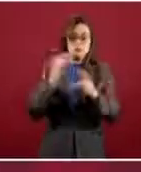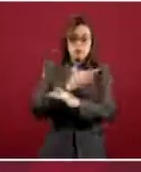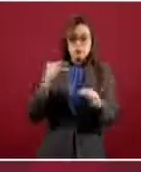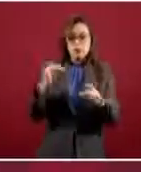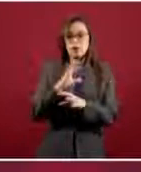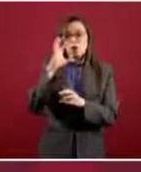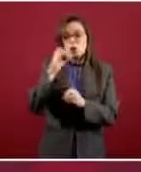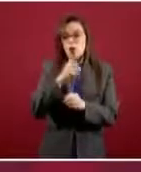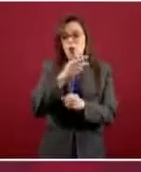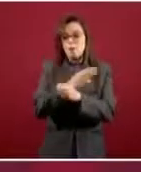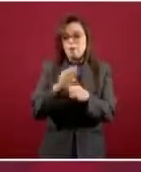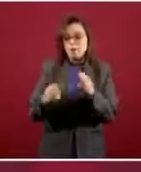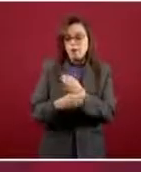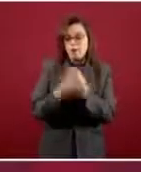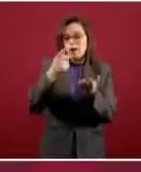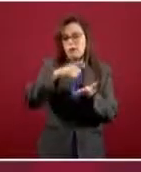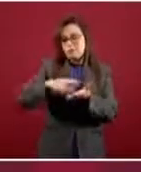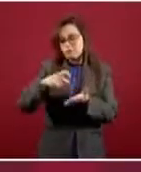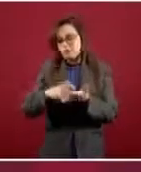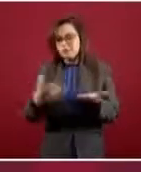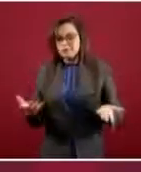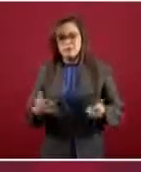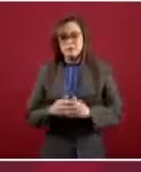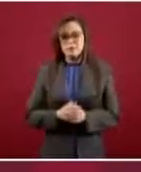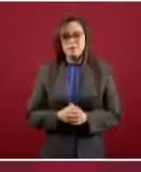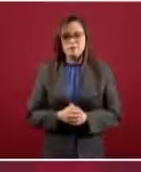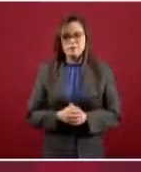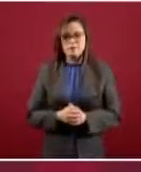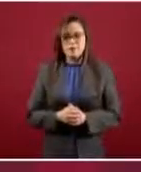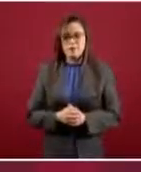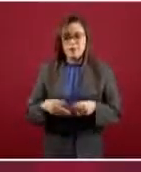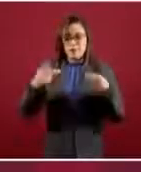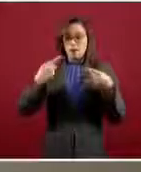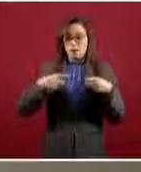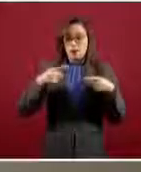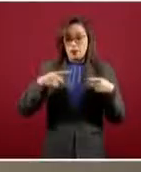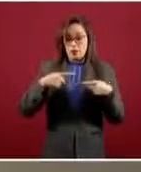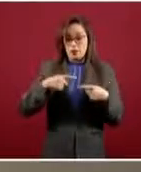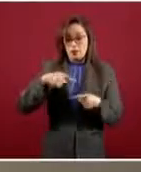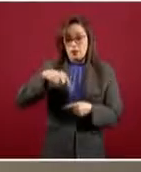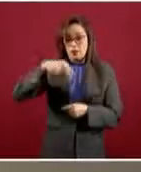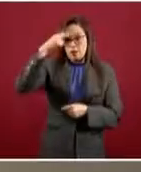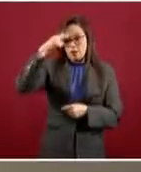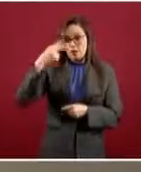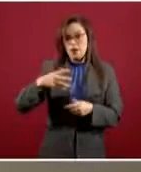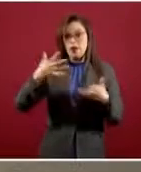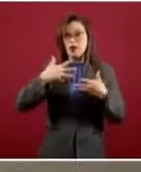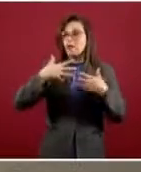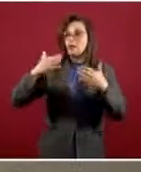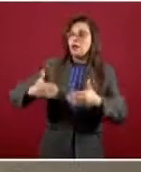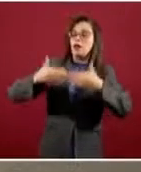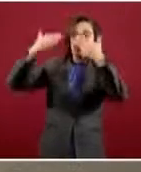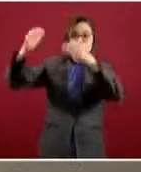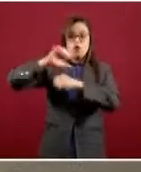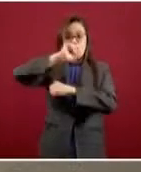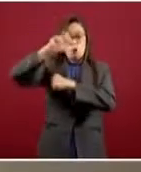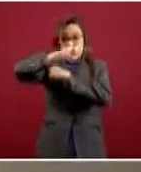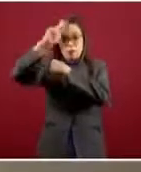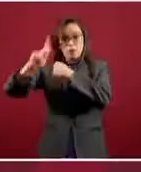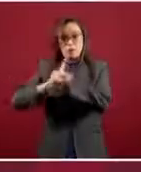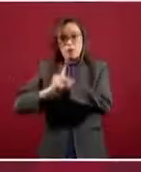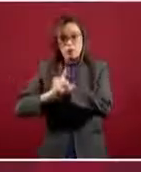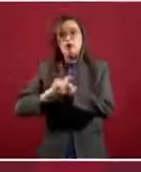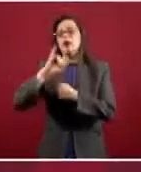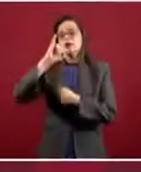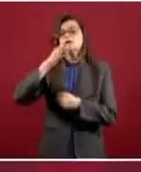referido a las personas compatriotas de México que están hoy en el exterior, sí les damos el mensaje de